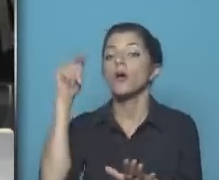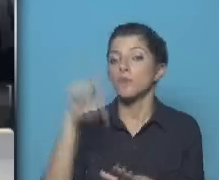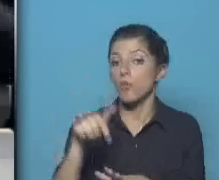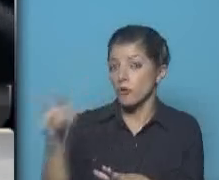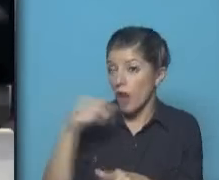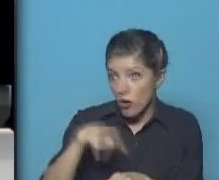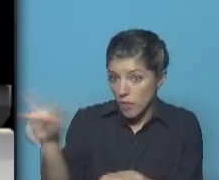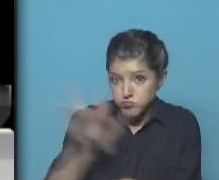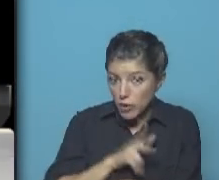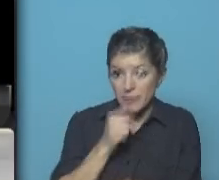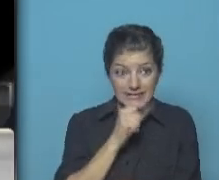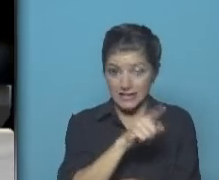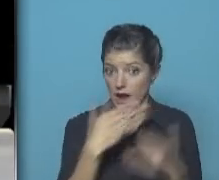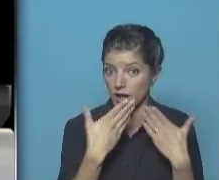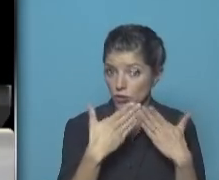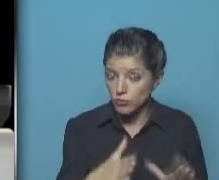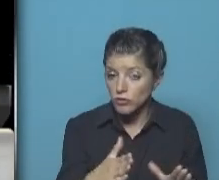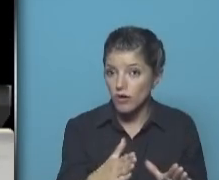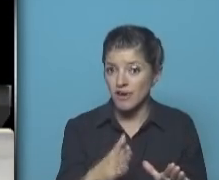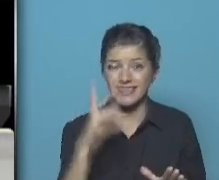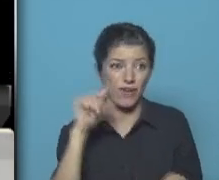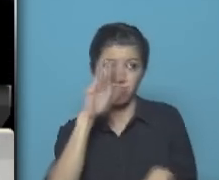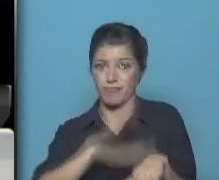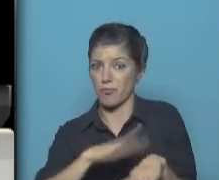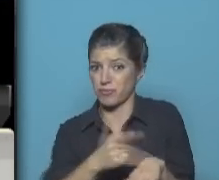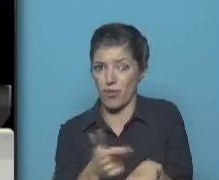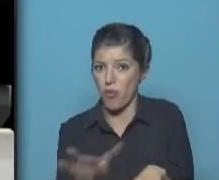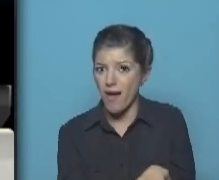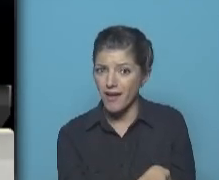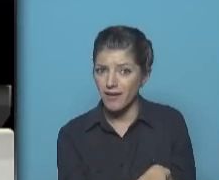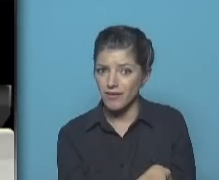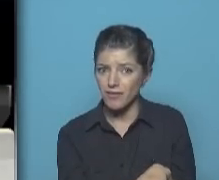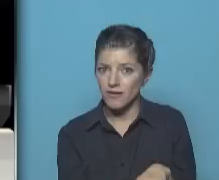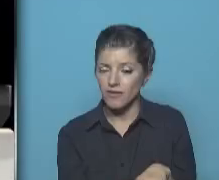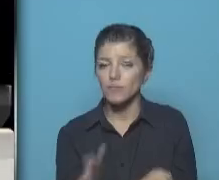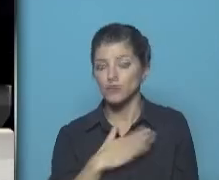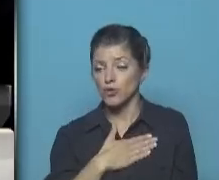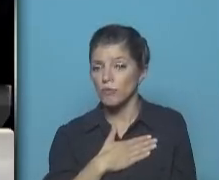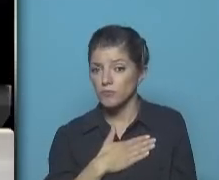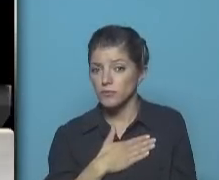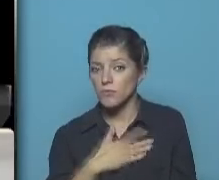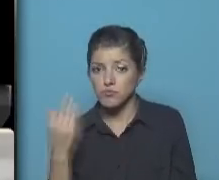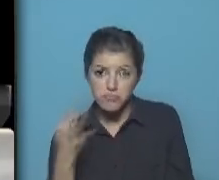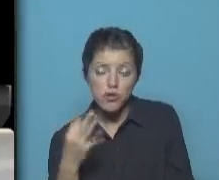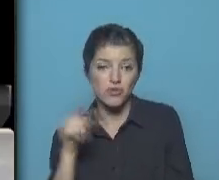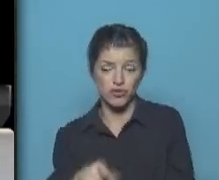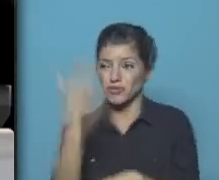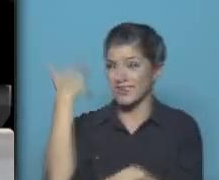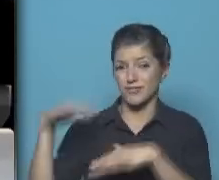pero la verdad que si lo hizo es un acto de irresponsabilidad. Yo lo vi, no te puedo asegurar que para nosotros lo vimos momentos muy